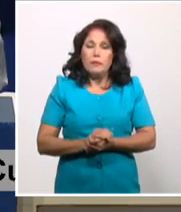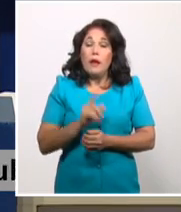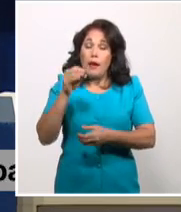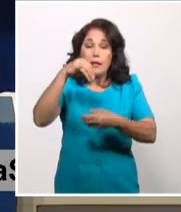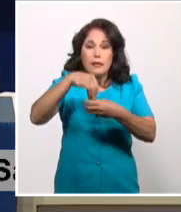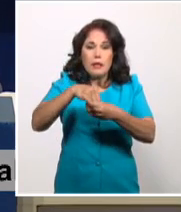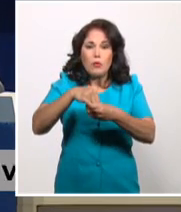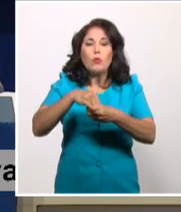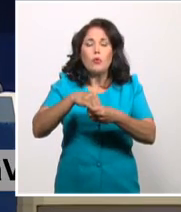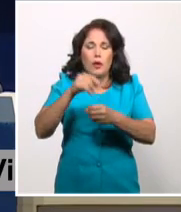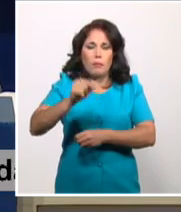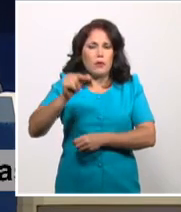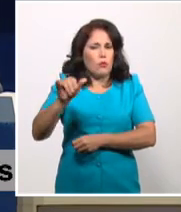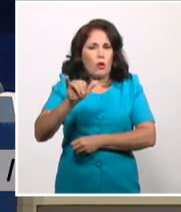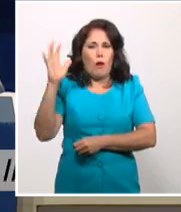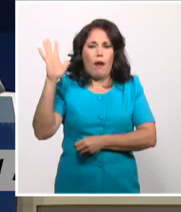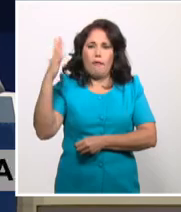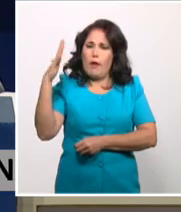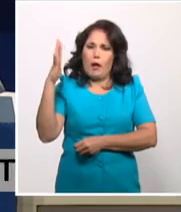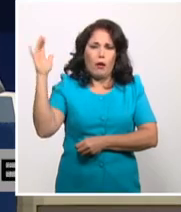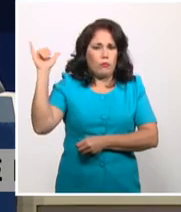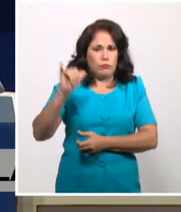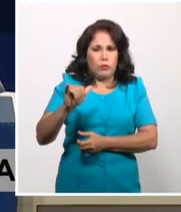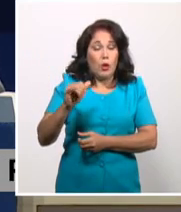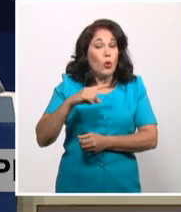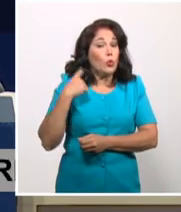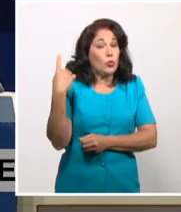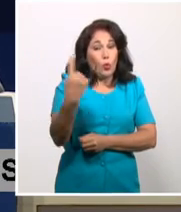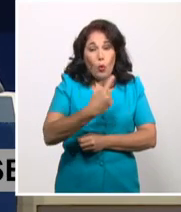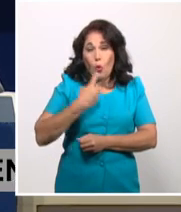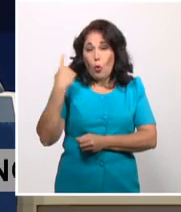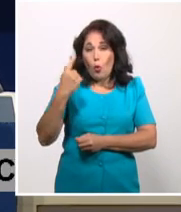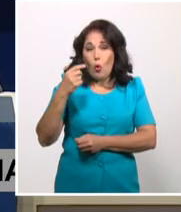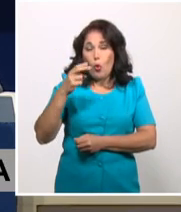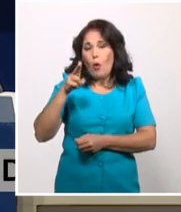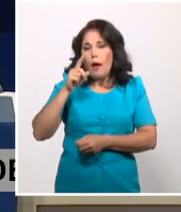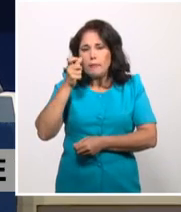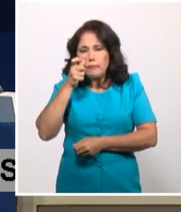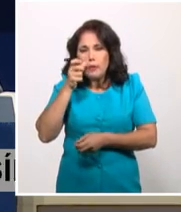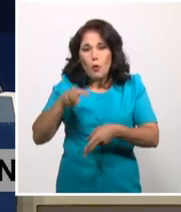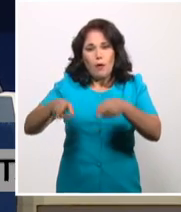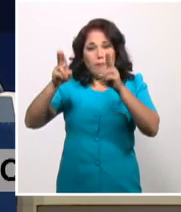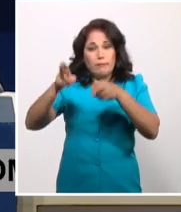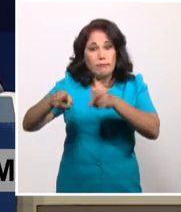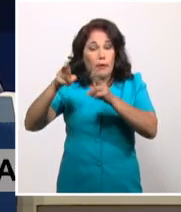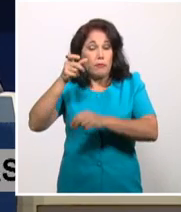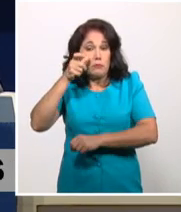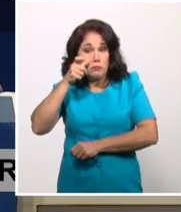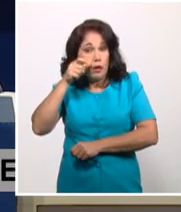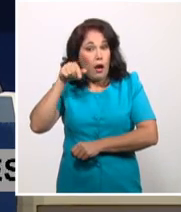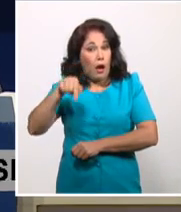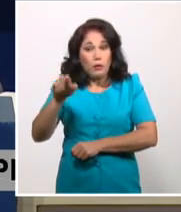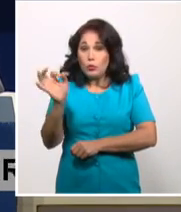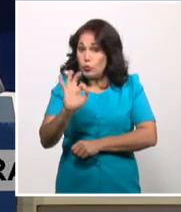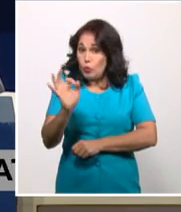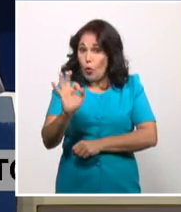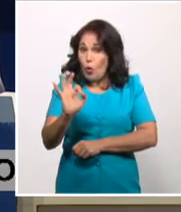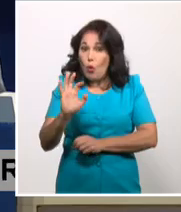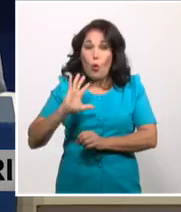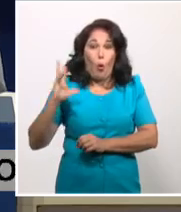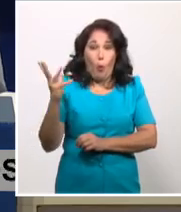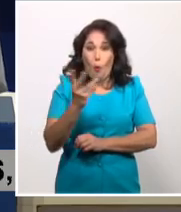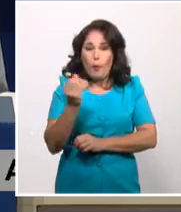estos casos como tal. No todos los casos que están en centros de vigilancia y que están en vigilancia son personas que